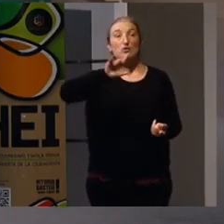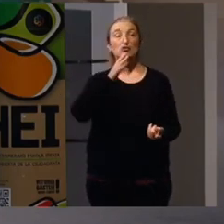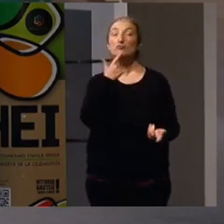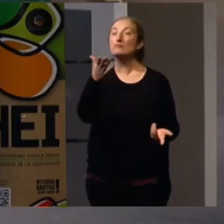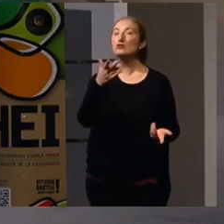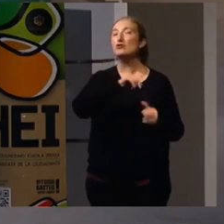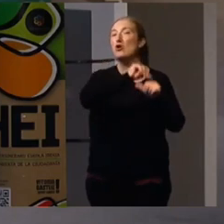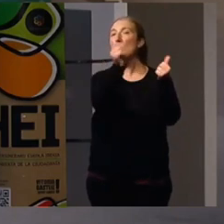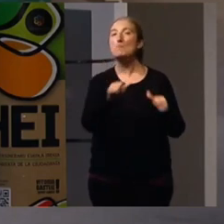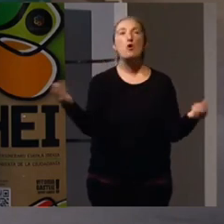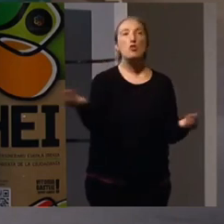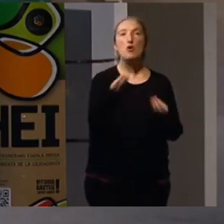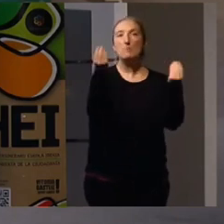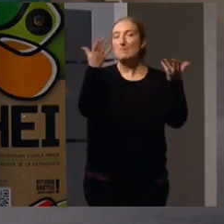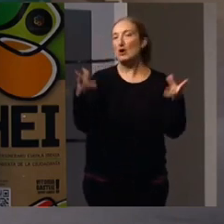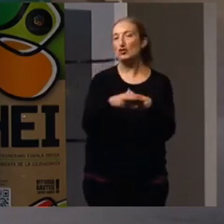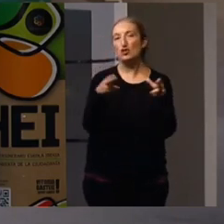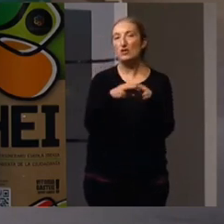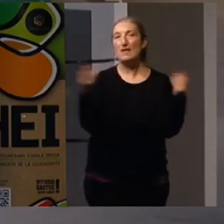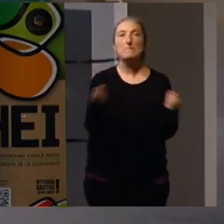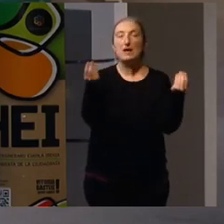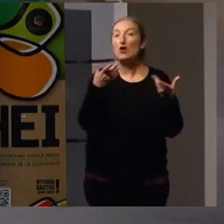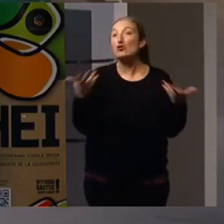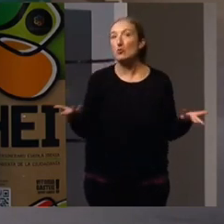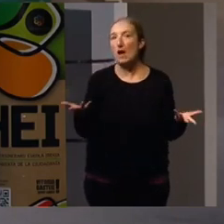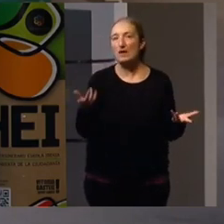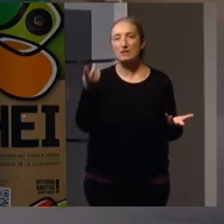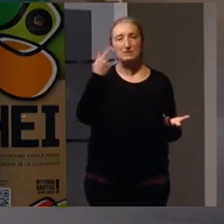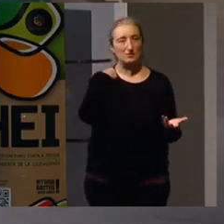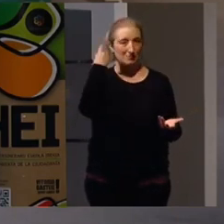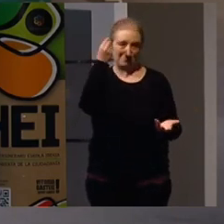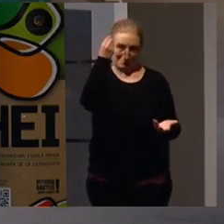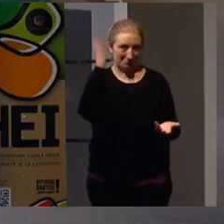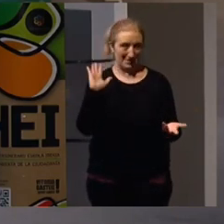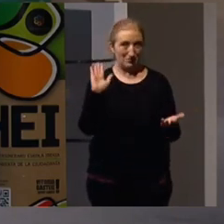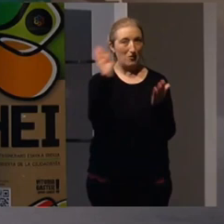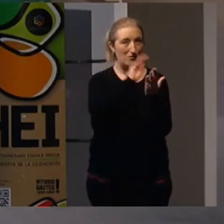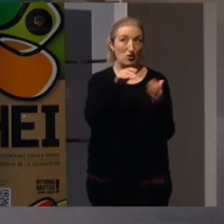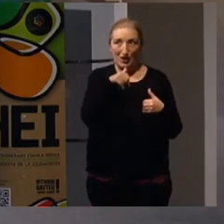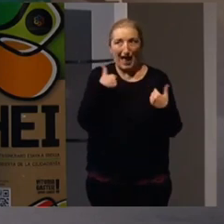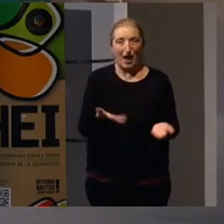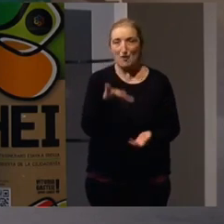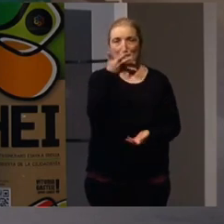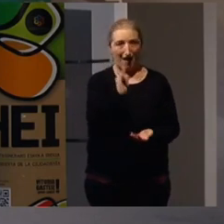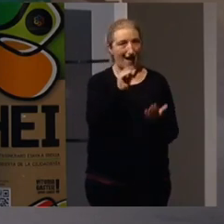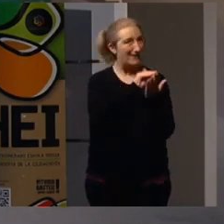si os dijeran cuál es el modo de vida ideal de una sociedad, pues dudo mucho que describierais lo que tenemos